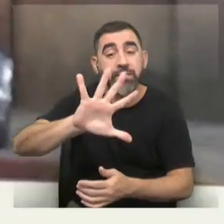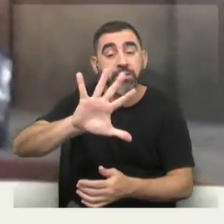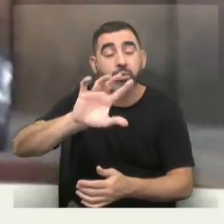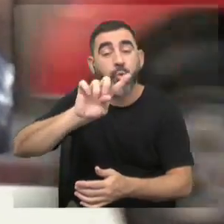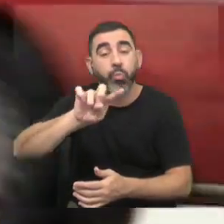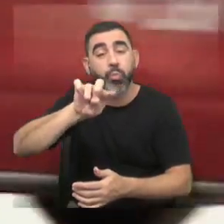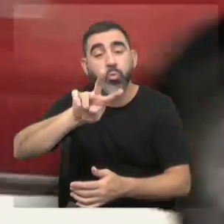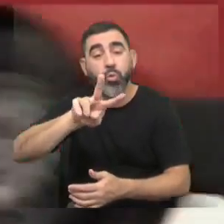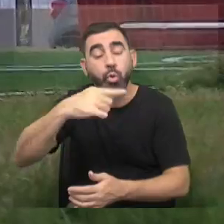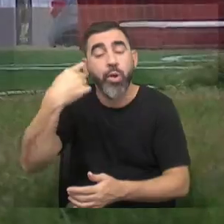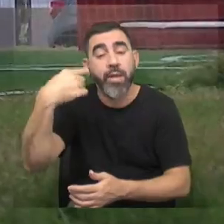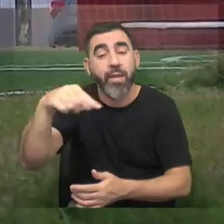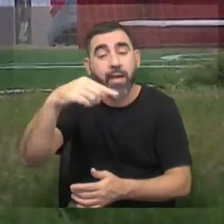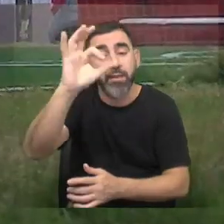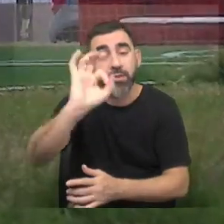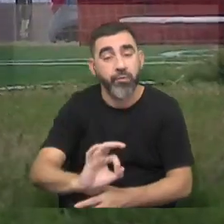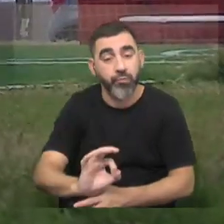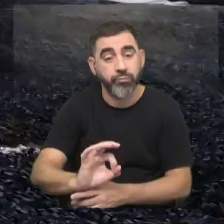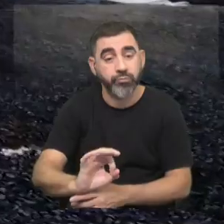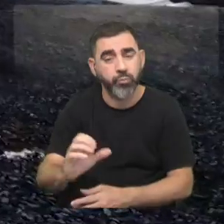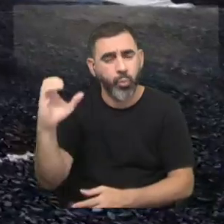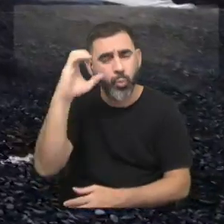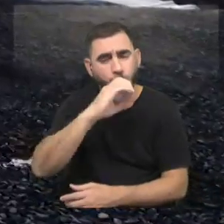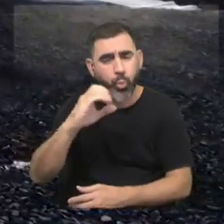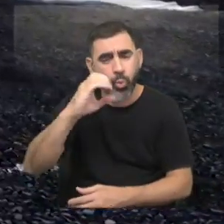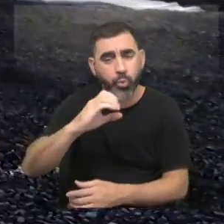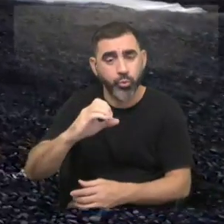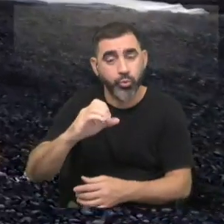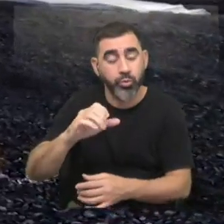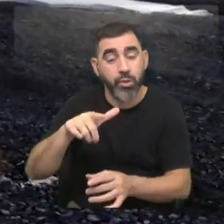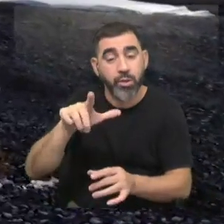artificial se ha más que duplicado desde 2016.